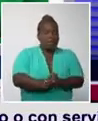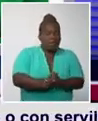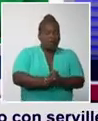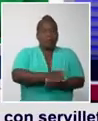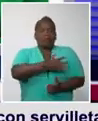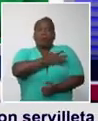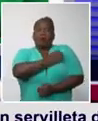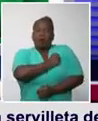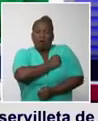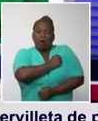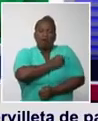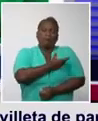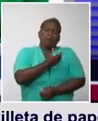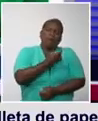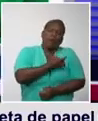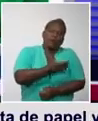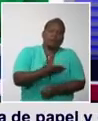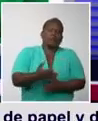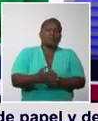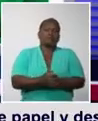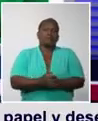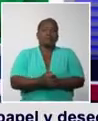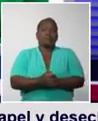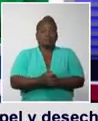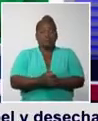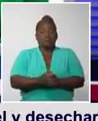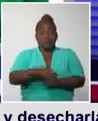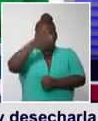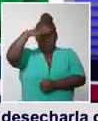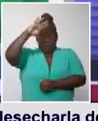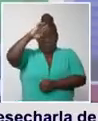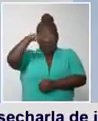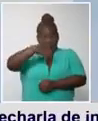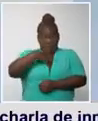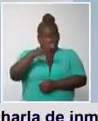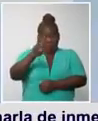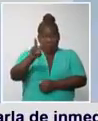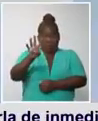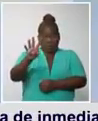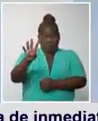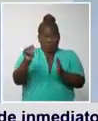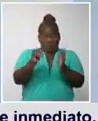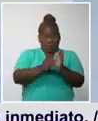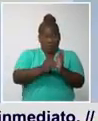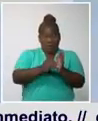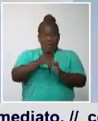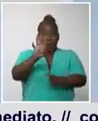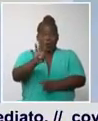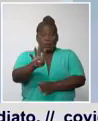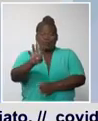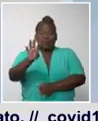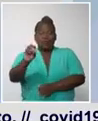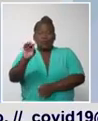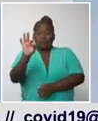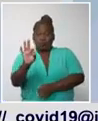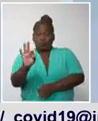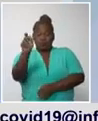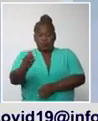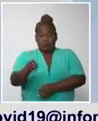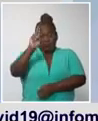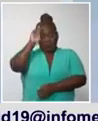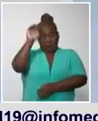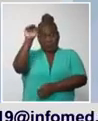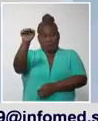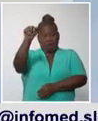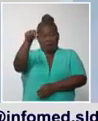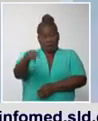amistades. De esta forma, Cuba, con 24.408 pacientes ingresados en el día de